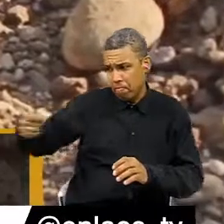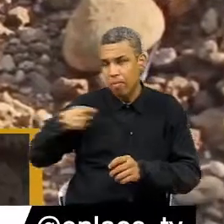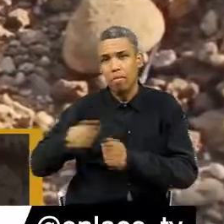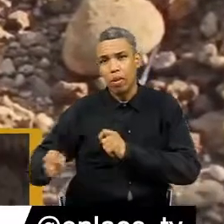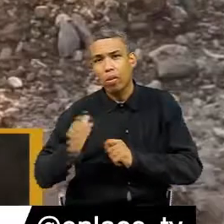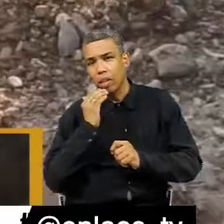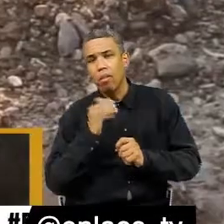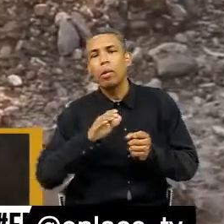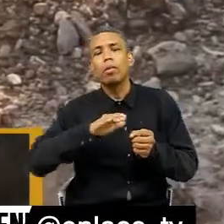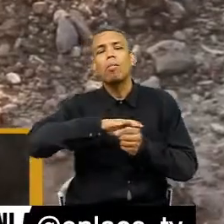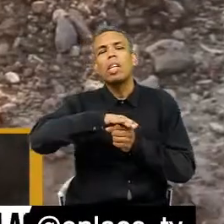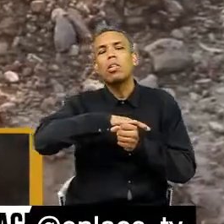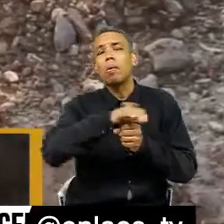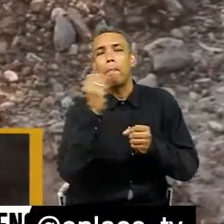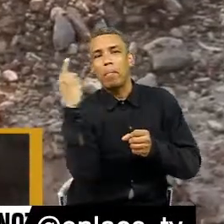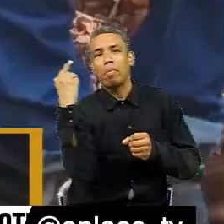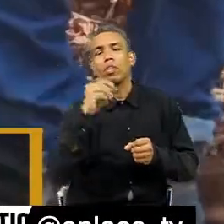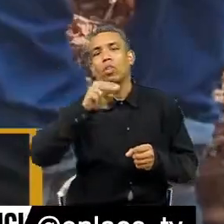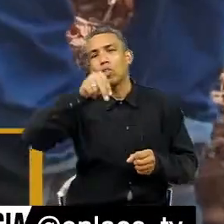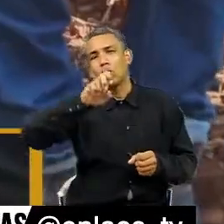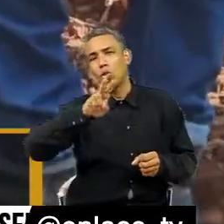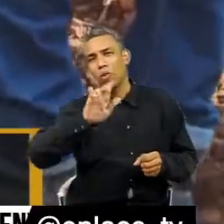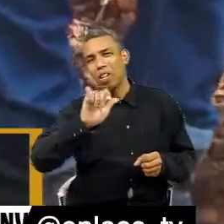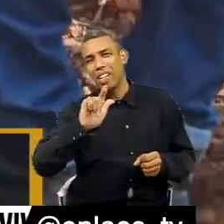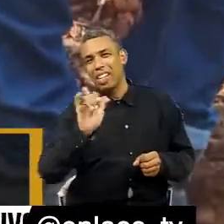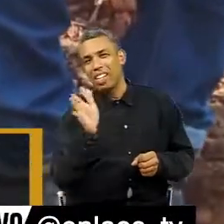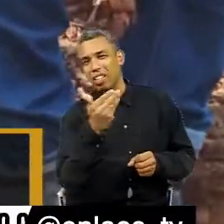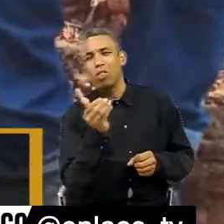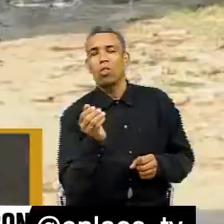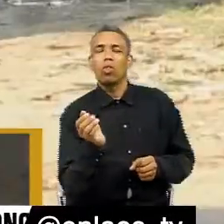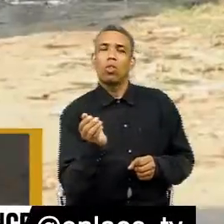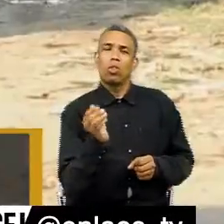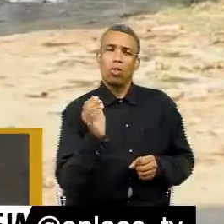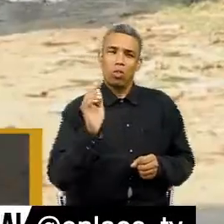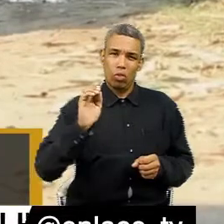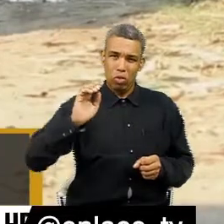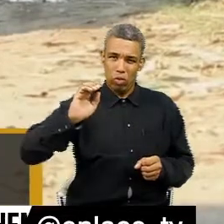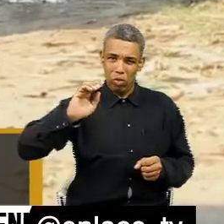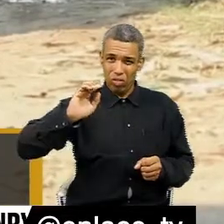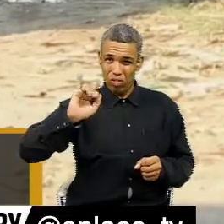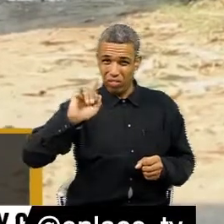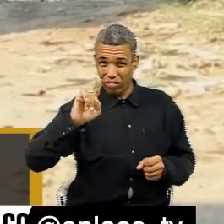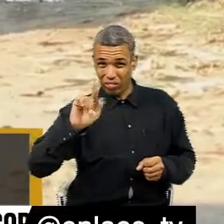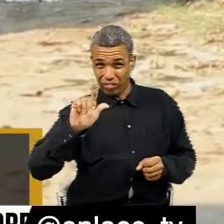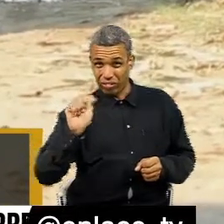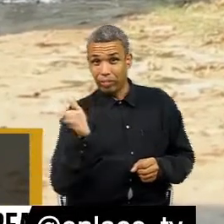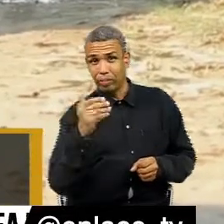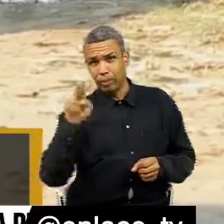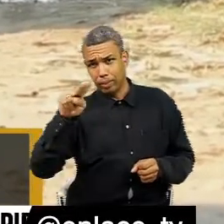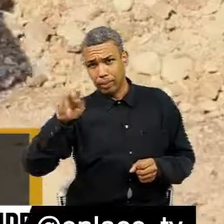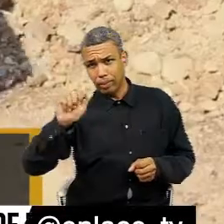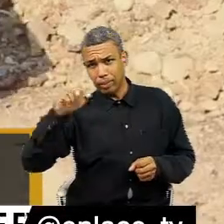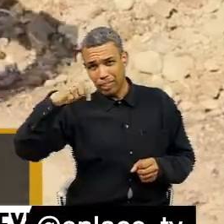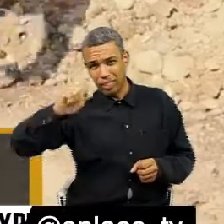y creo que el viernes vamos a ya dar inicio. Es un proyecto que tiene un costo